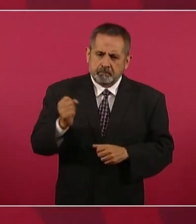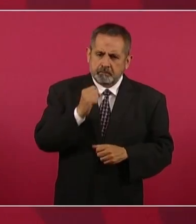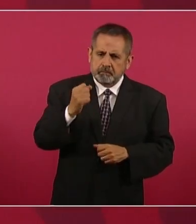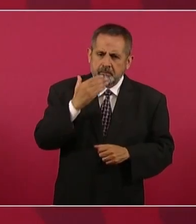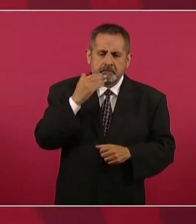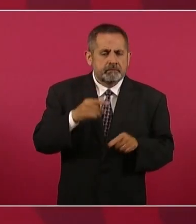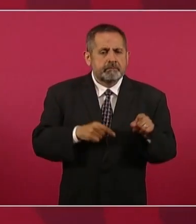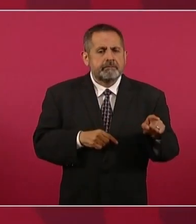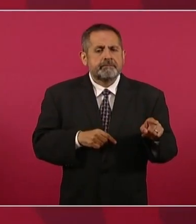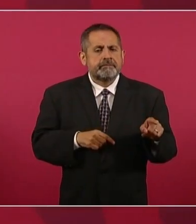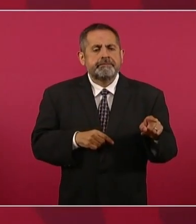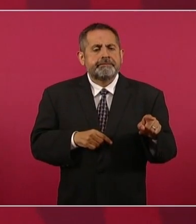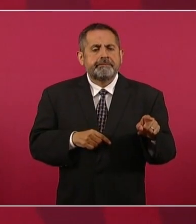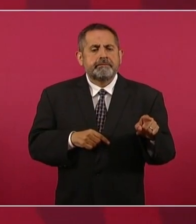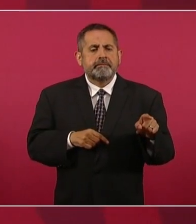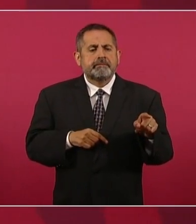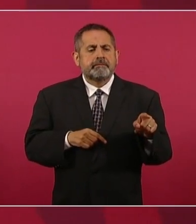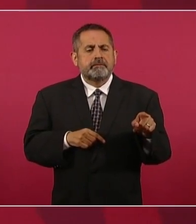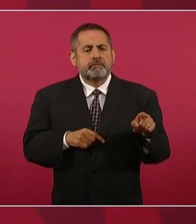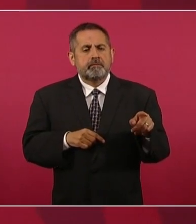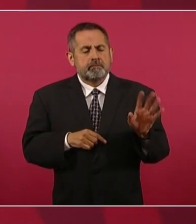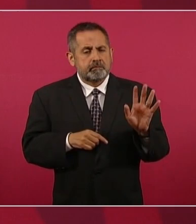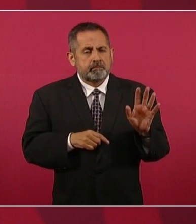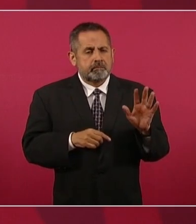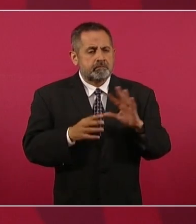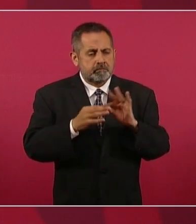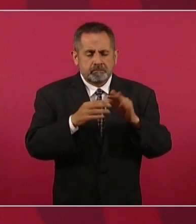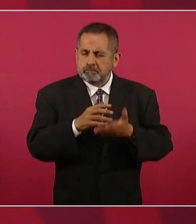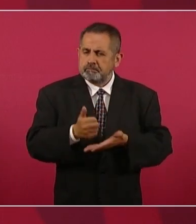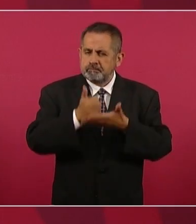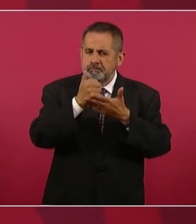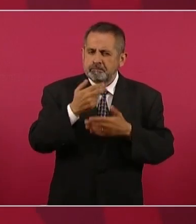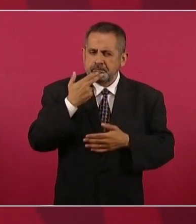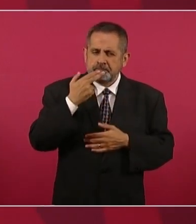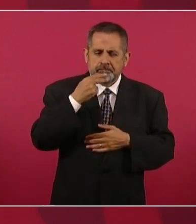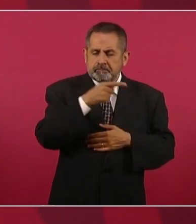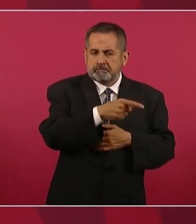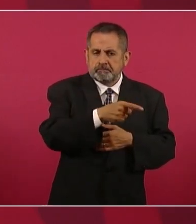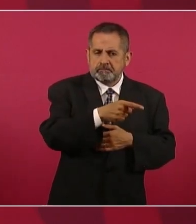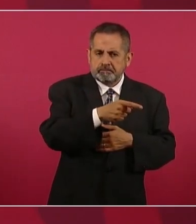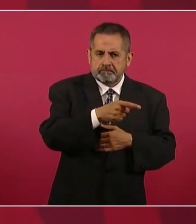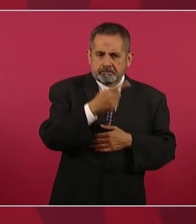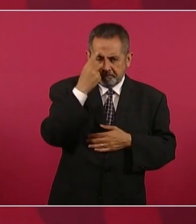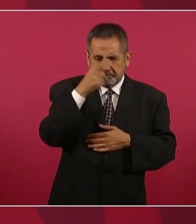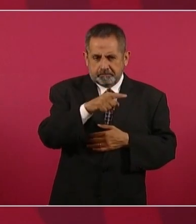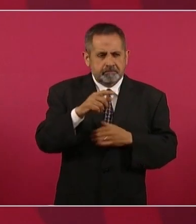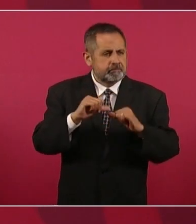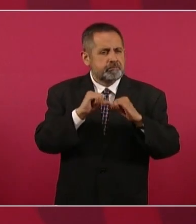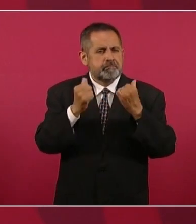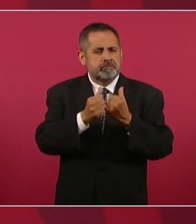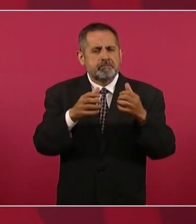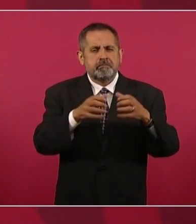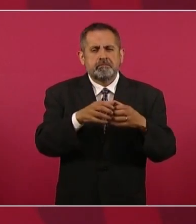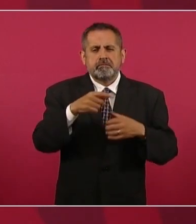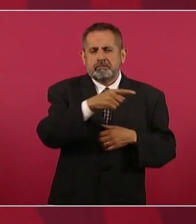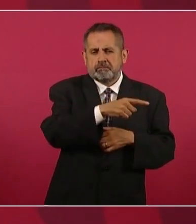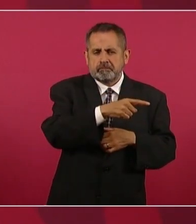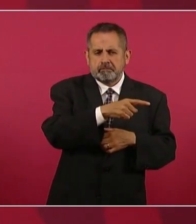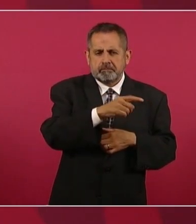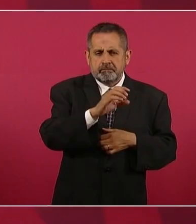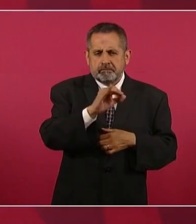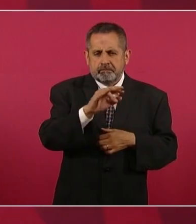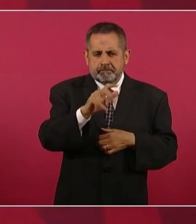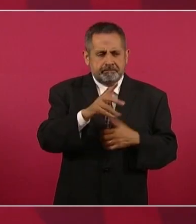Afortunadamente se contó con el apoyo de la Asociación